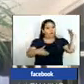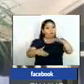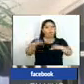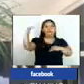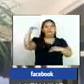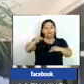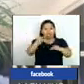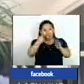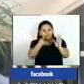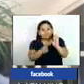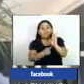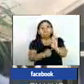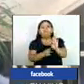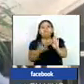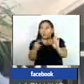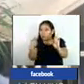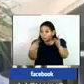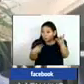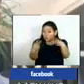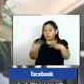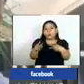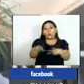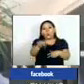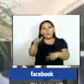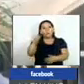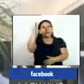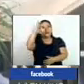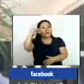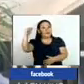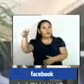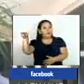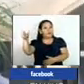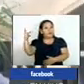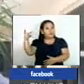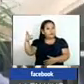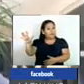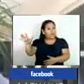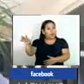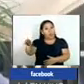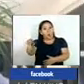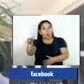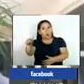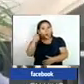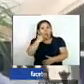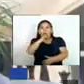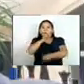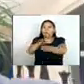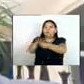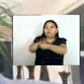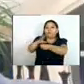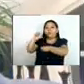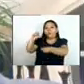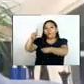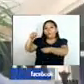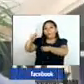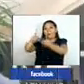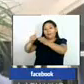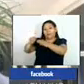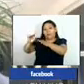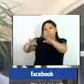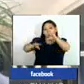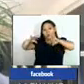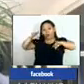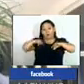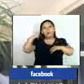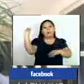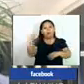específicamente aquellos que vienen de países en los cuales ya hay mutación de cepas. Y esto es lo que tenemos que controlar